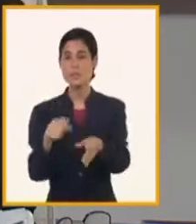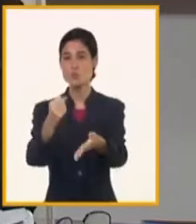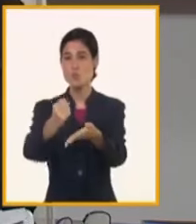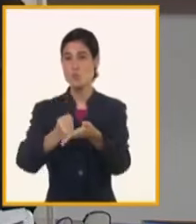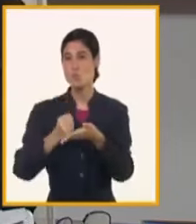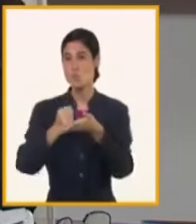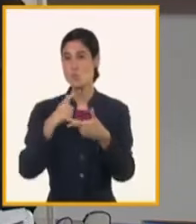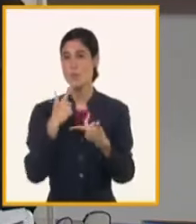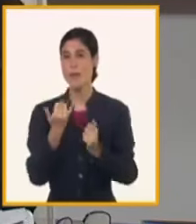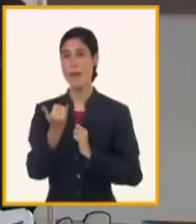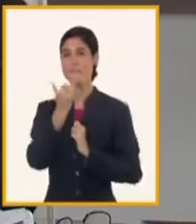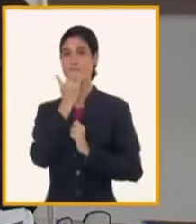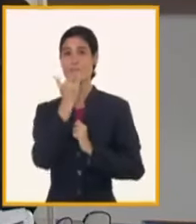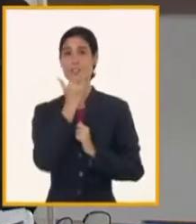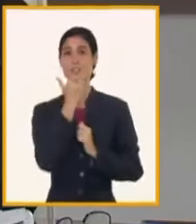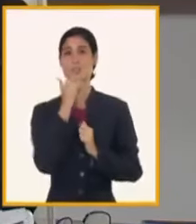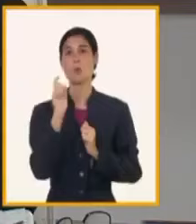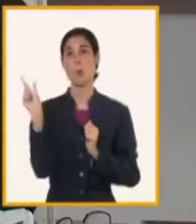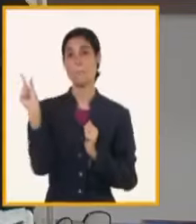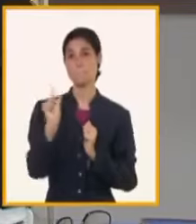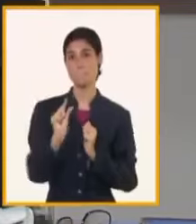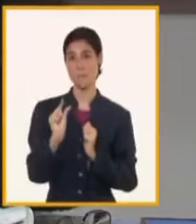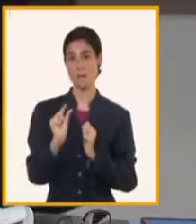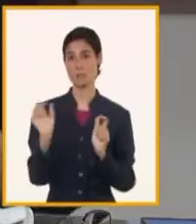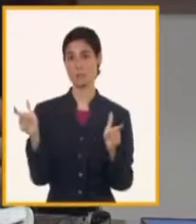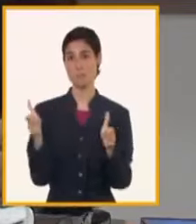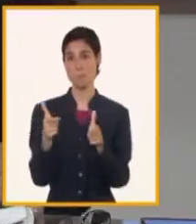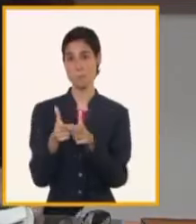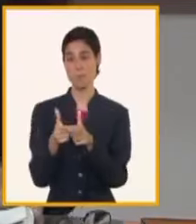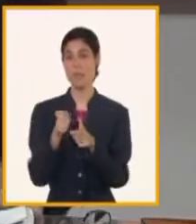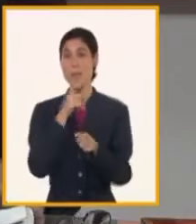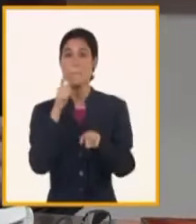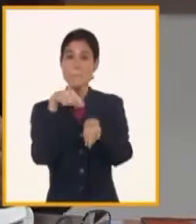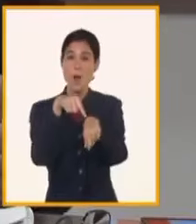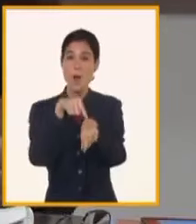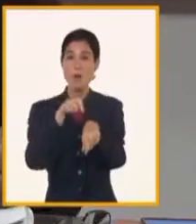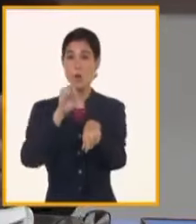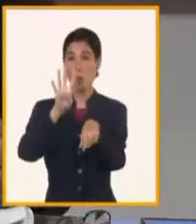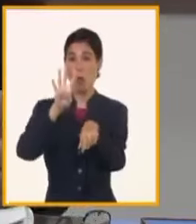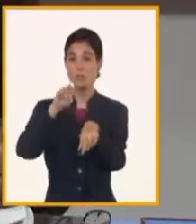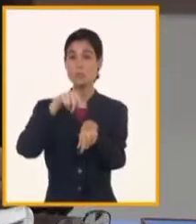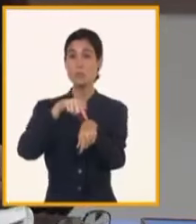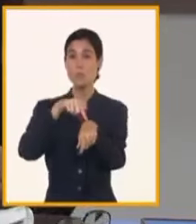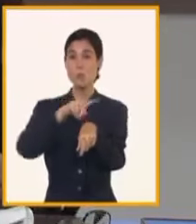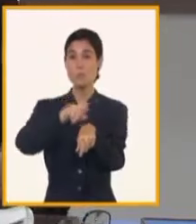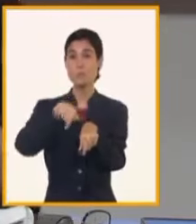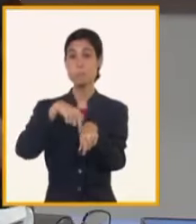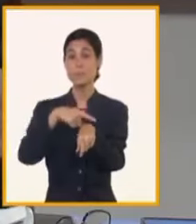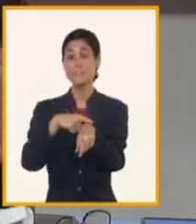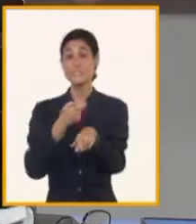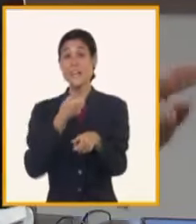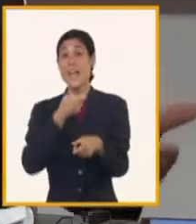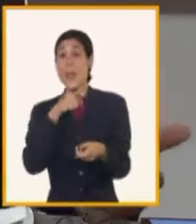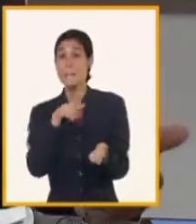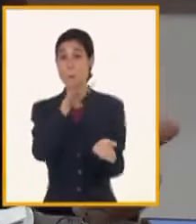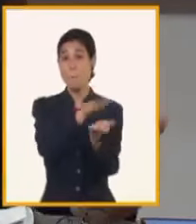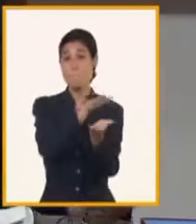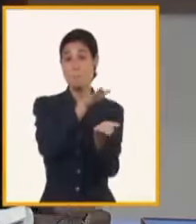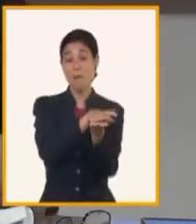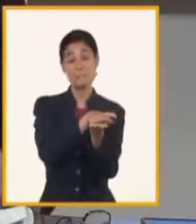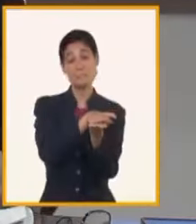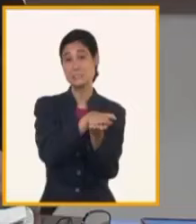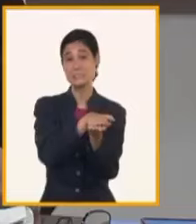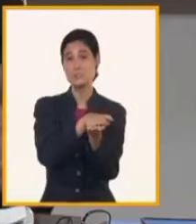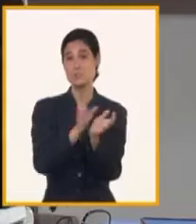afectaciones en el orden de las 4 horas se planifica así de esa manera Porque no tenemos reservas si tuviéramos unidades de